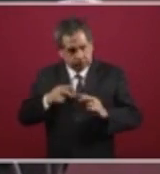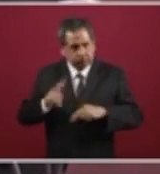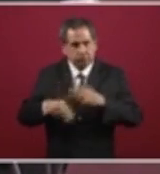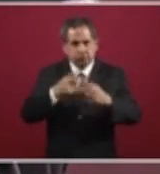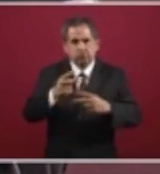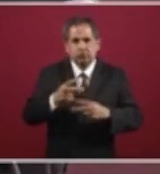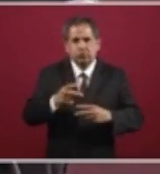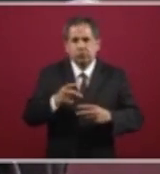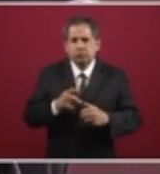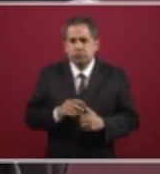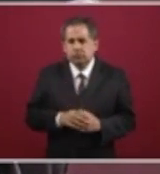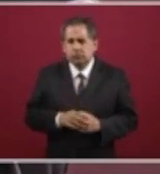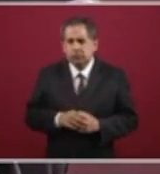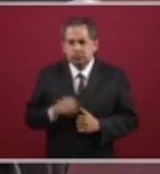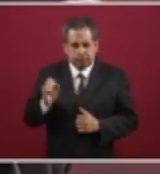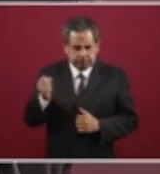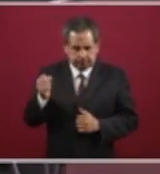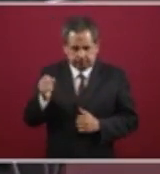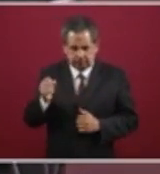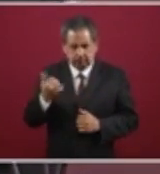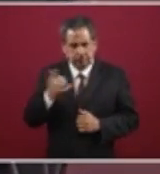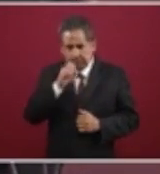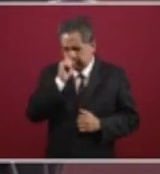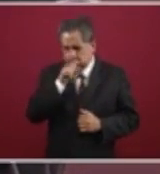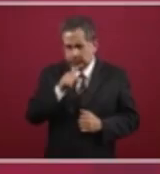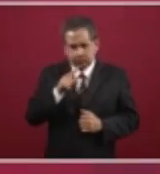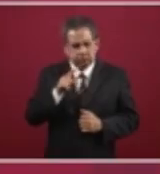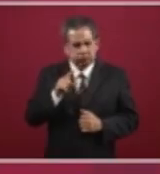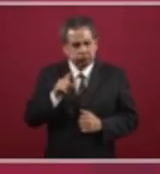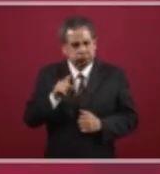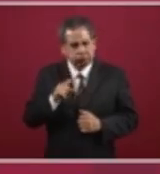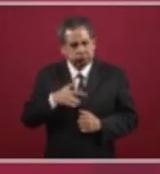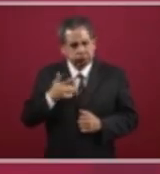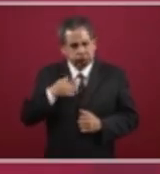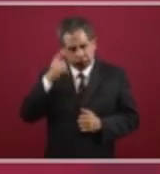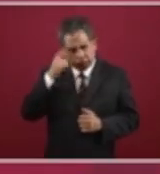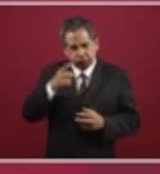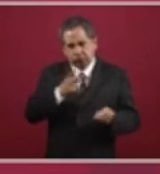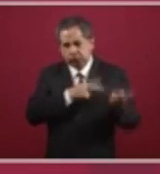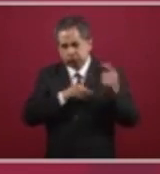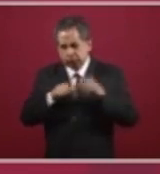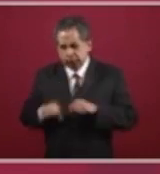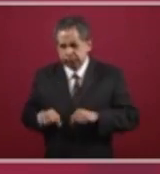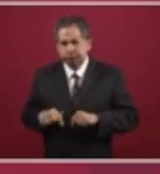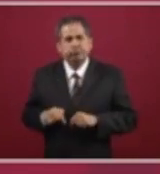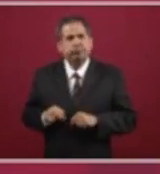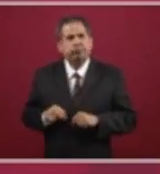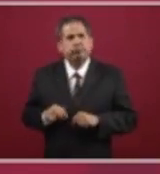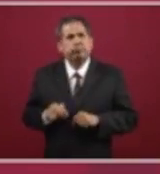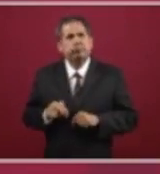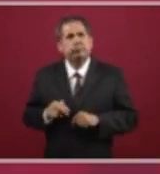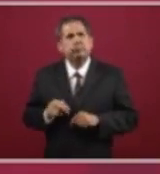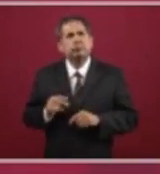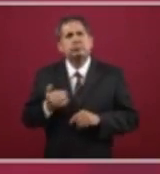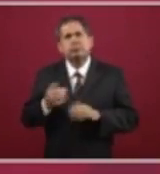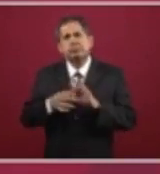de septiembre, y luego pues seguramente voy a regresar. Y ya